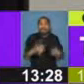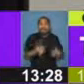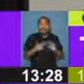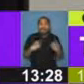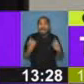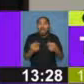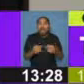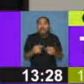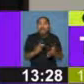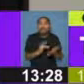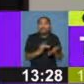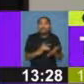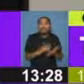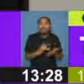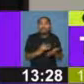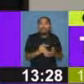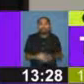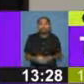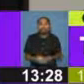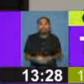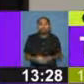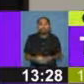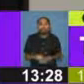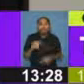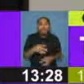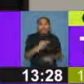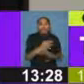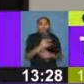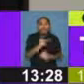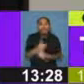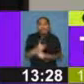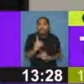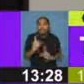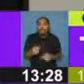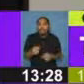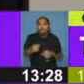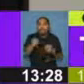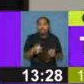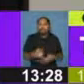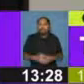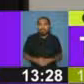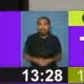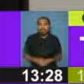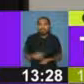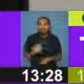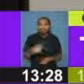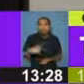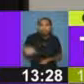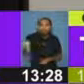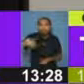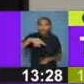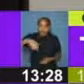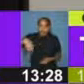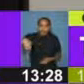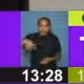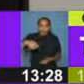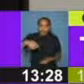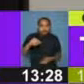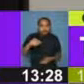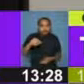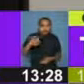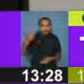digitales móviles No es cierto acá y en la primaria Esto es lo que quienes tienen esas ideas